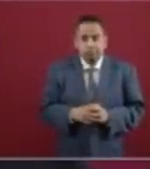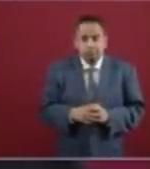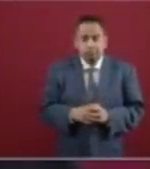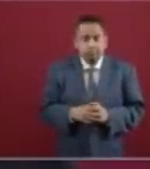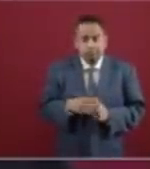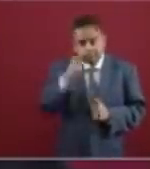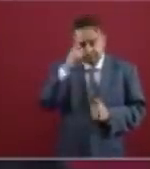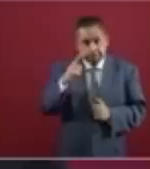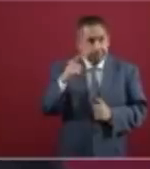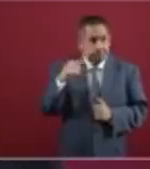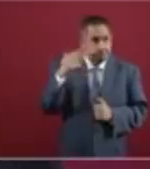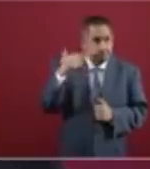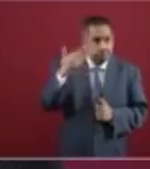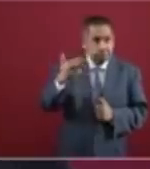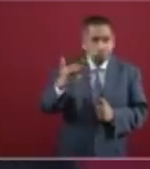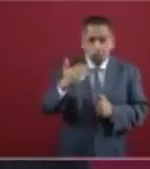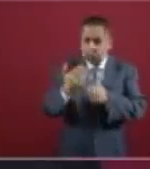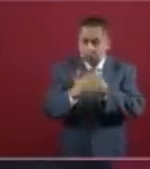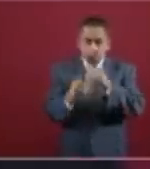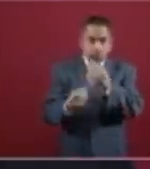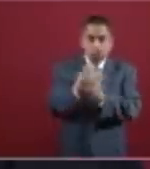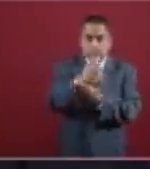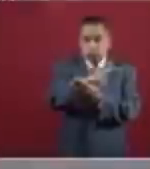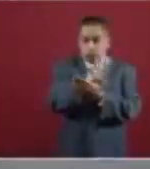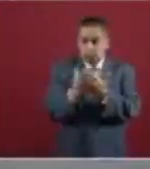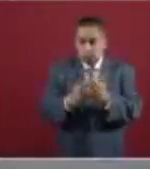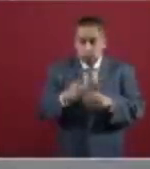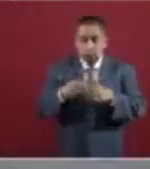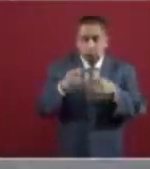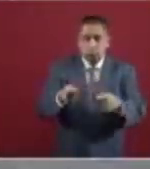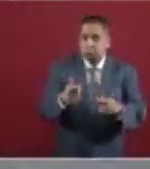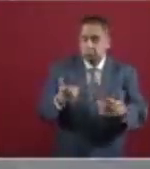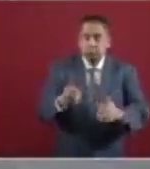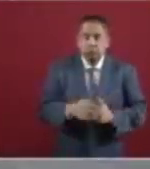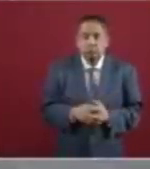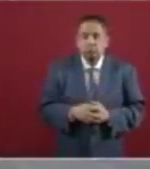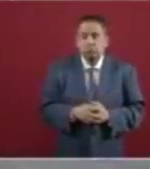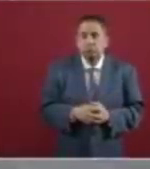para las nuevas licitaciones